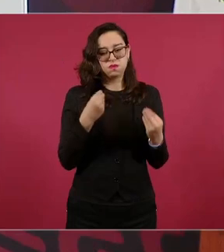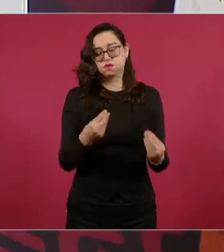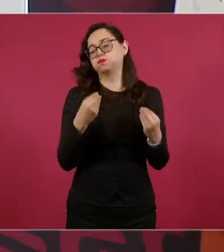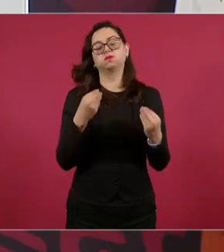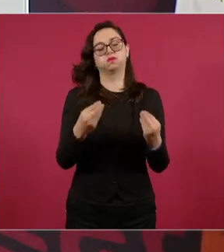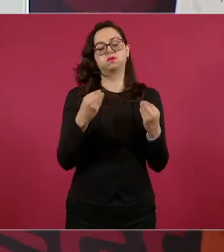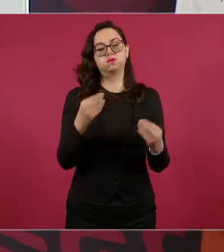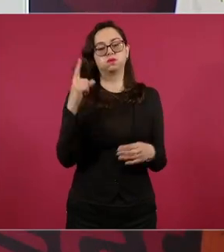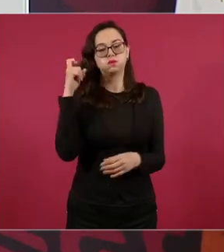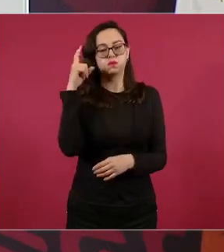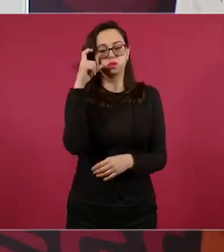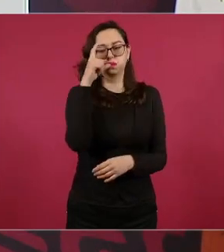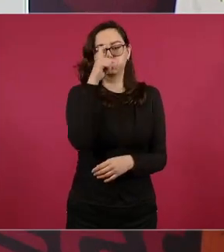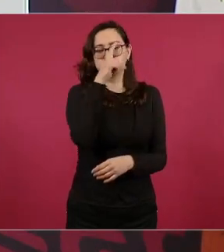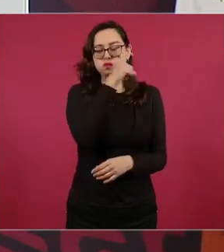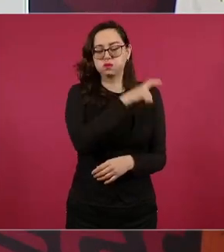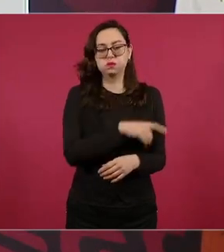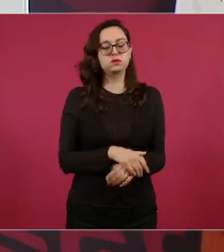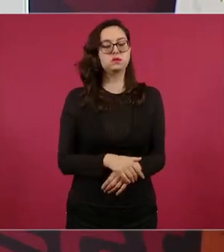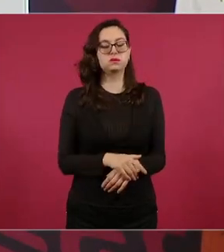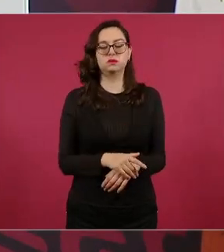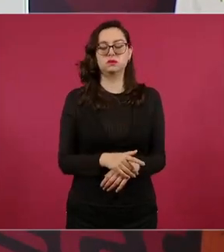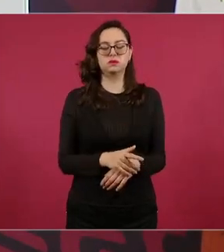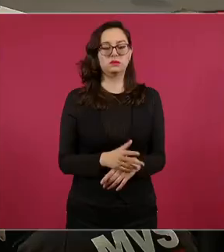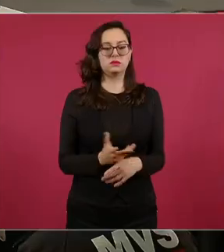detener la política económica,